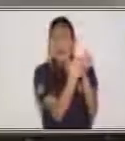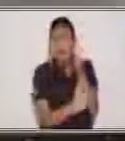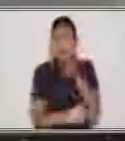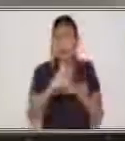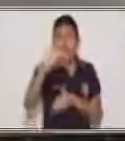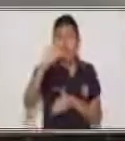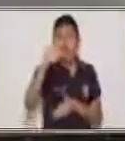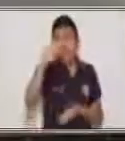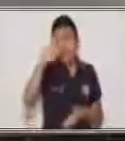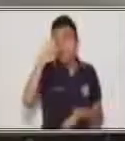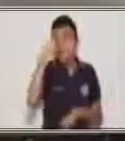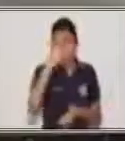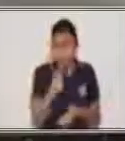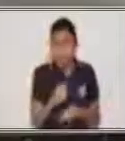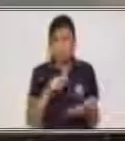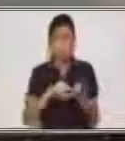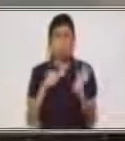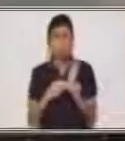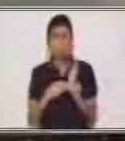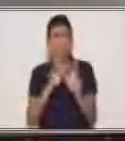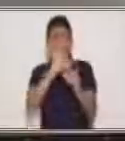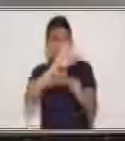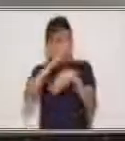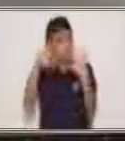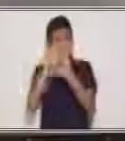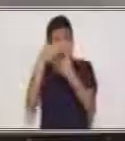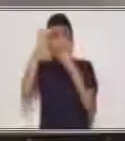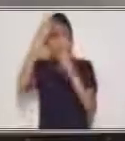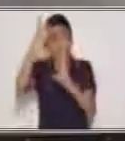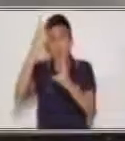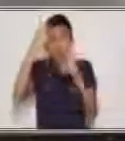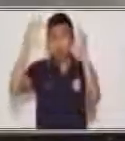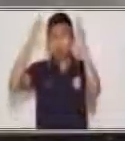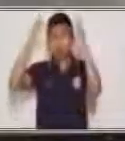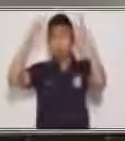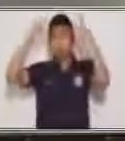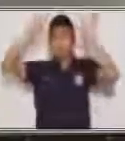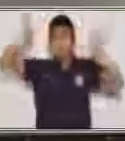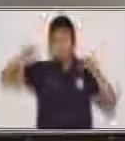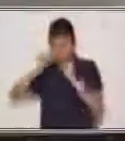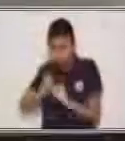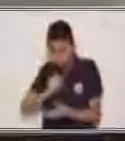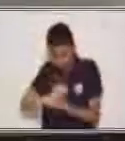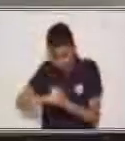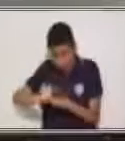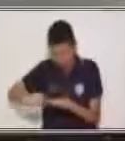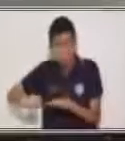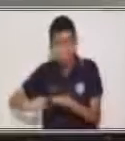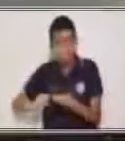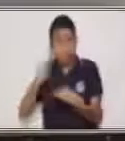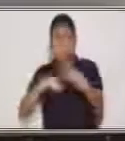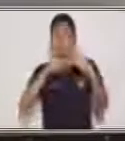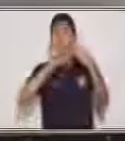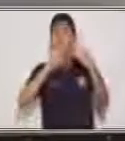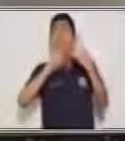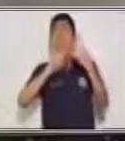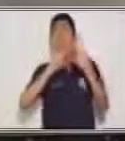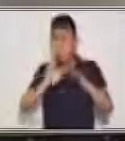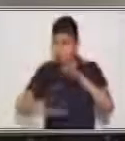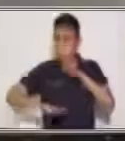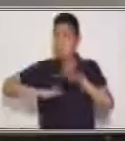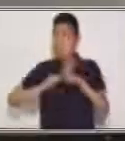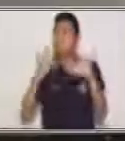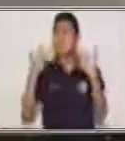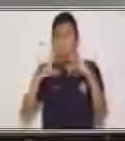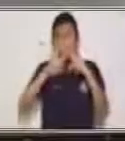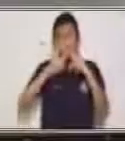refiero? Anotamos todo lo que sabemos acerca del tema. En el tercer paso vamos a formular la hipótesis.